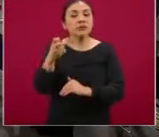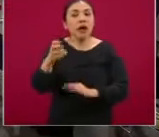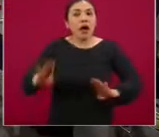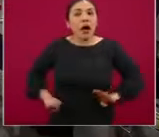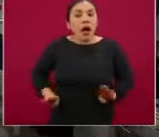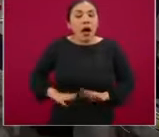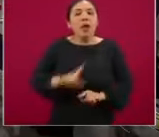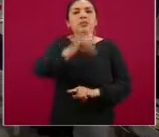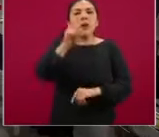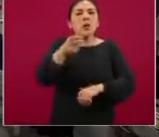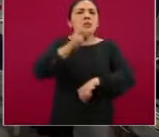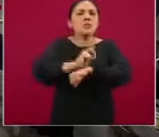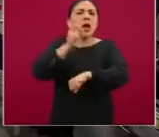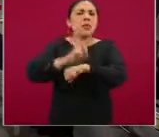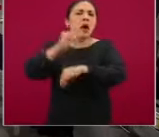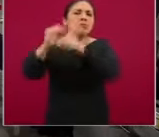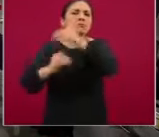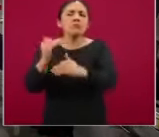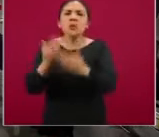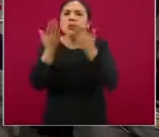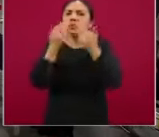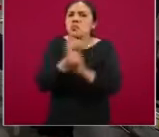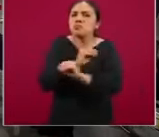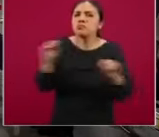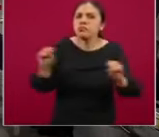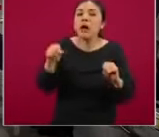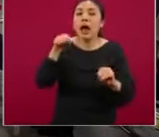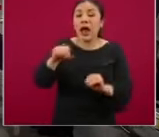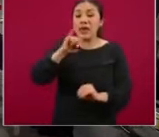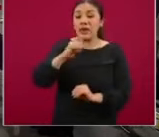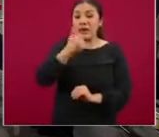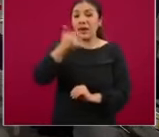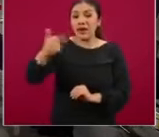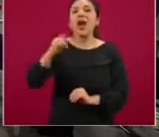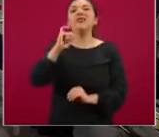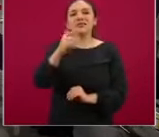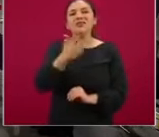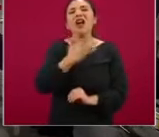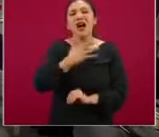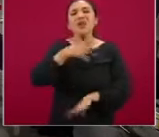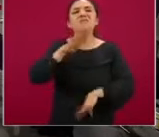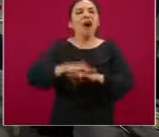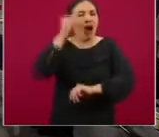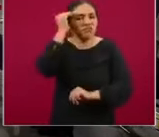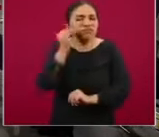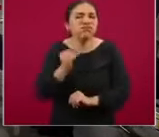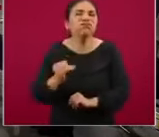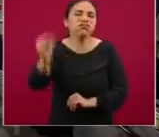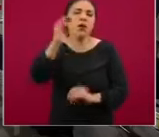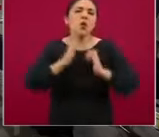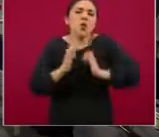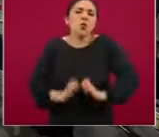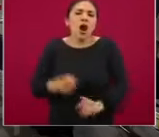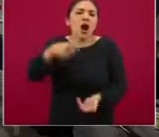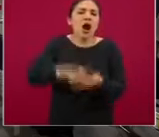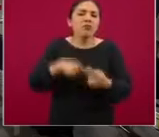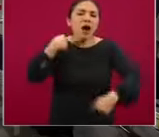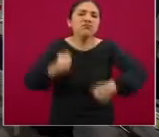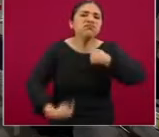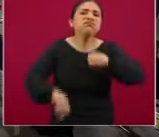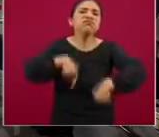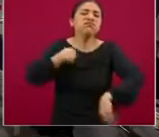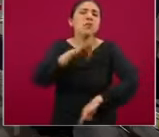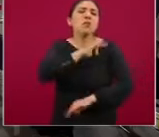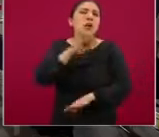tanto en los siguientes días podemos ya no encontrarlos, y los IgG sí los vamos a tener más tiempo presentes, y estos podrían inclusive